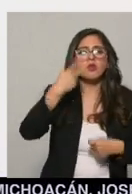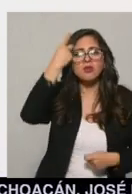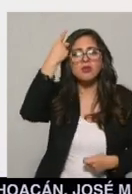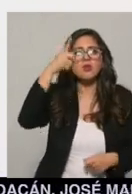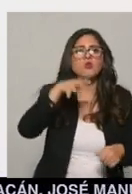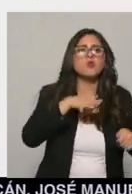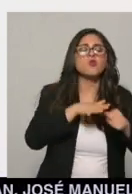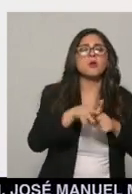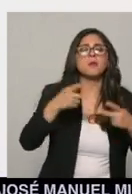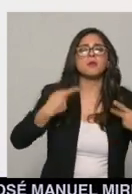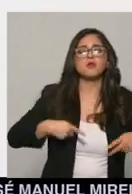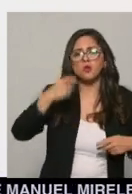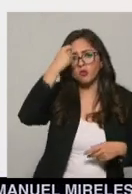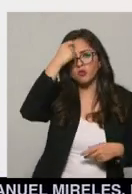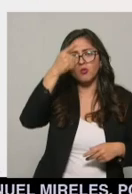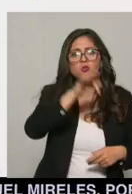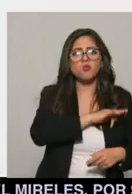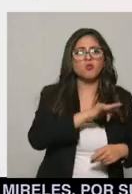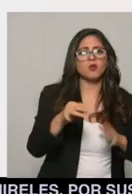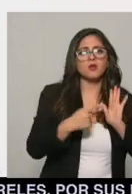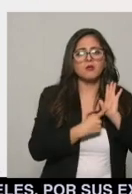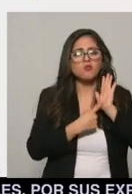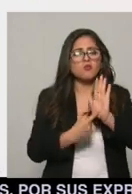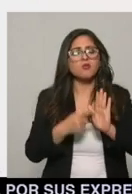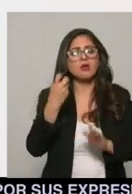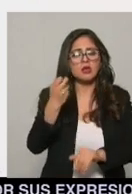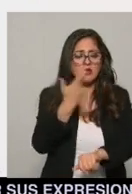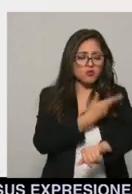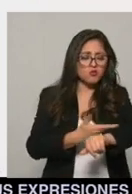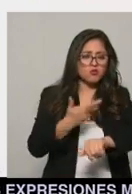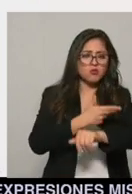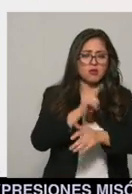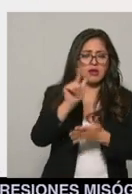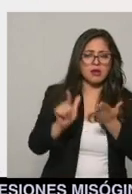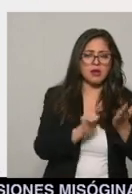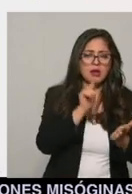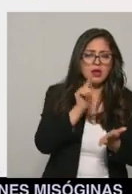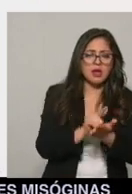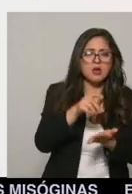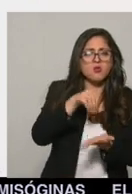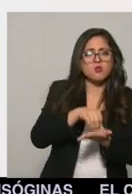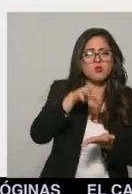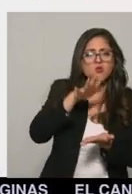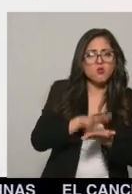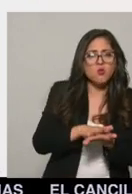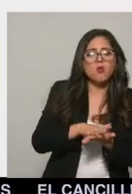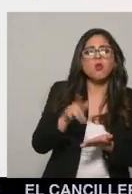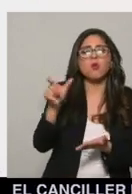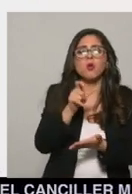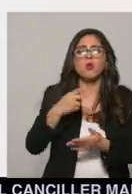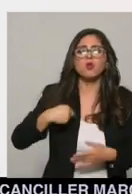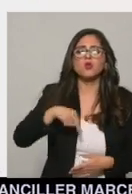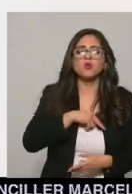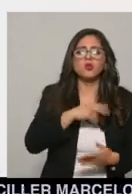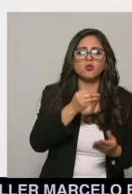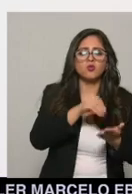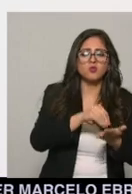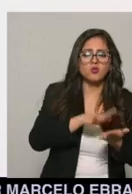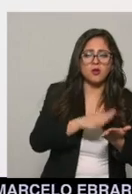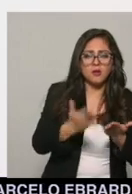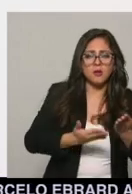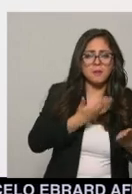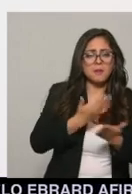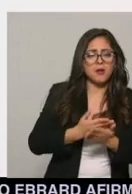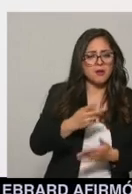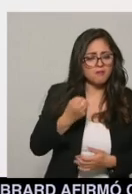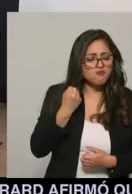estas piezas para que se puedan transmitir. Ese es como un proceso legal, digamos, que tenemos que aplicar de manera